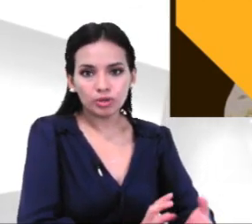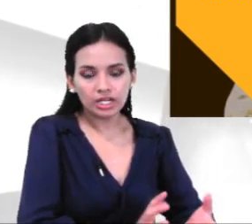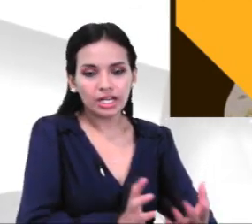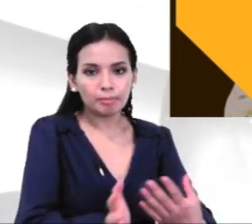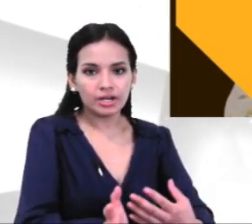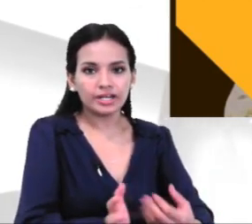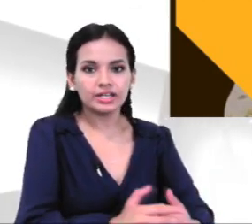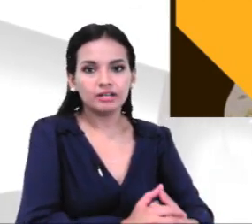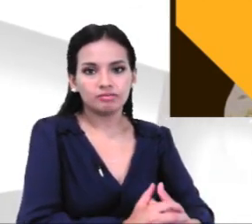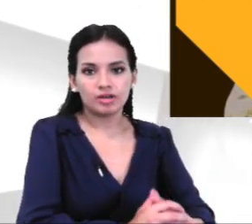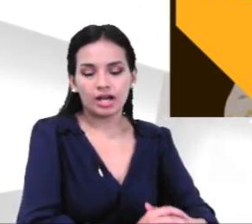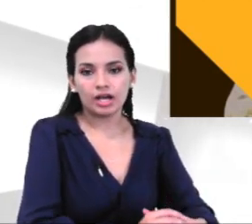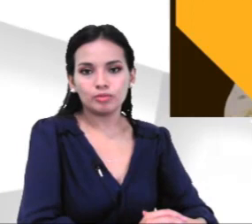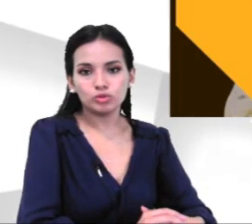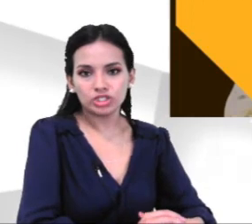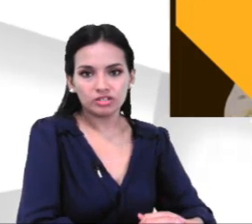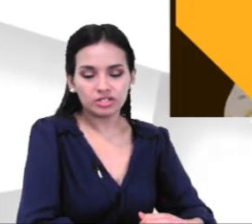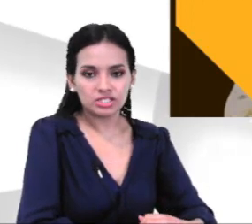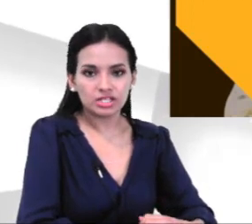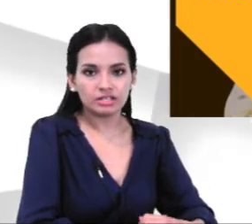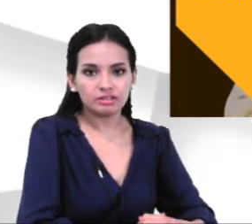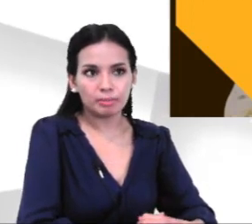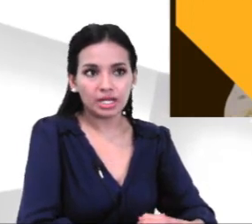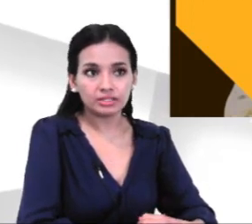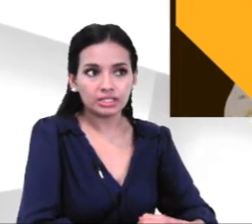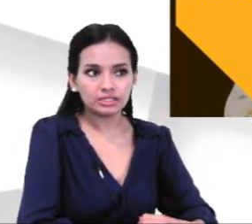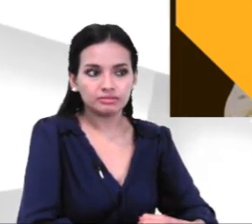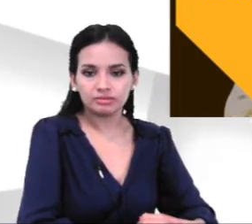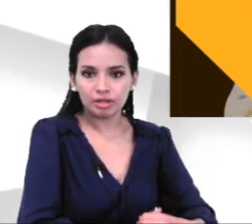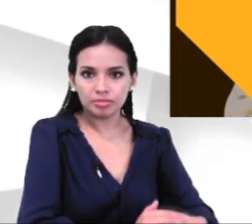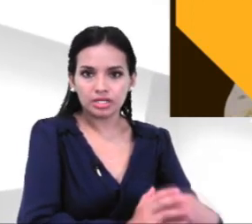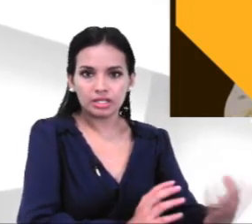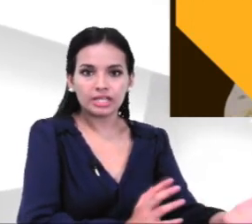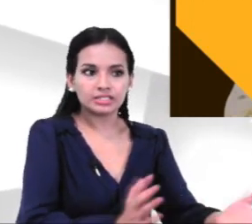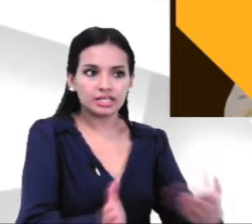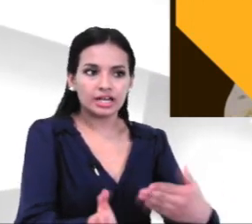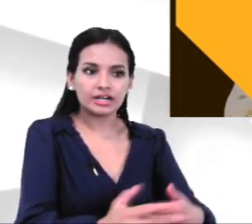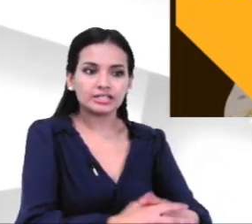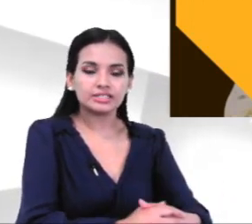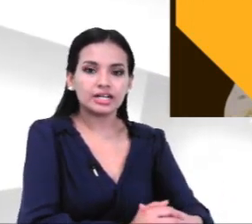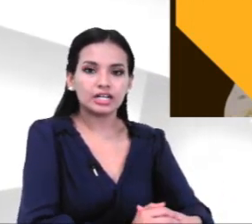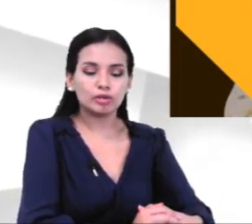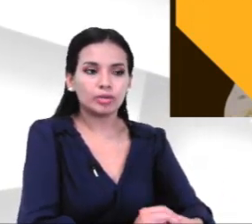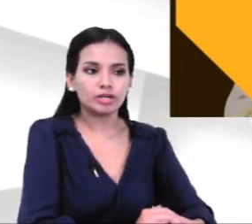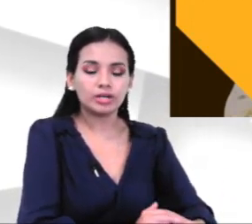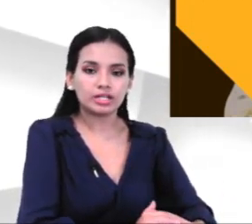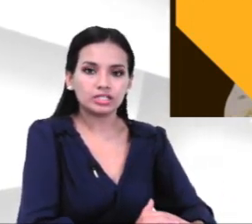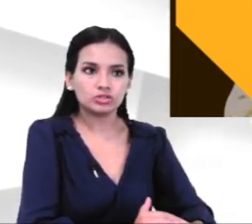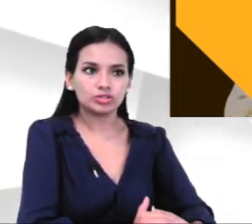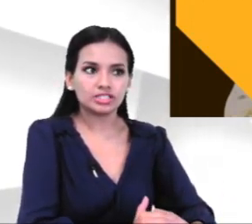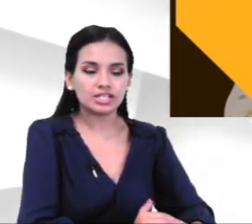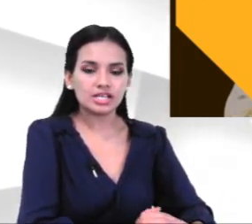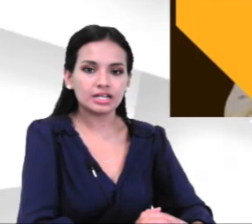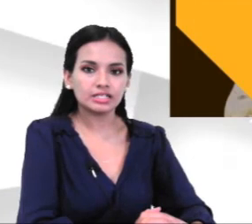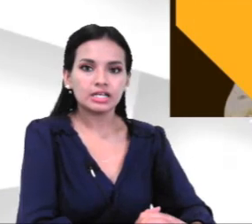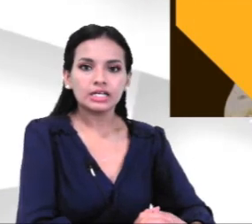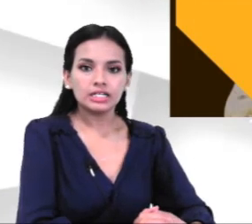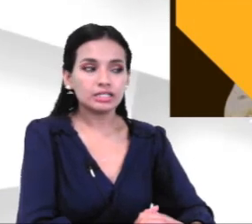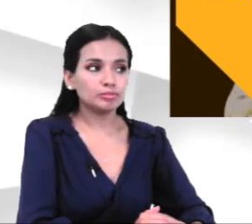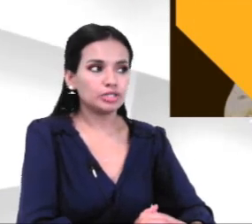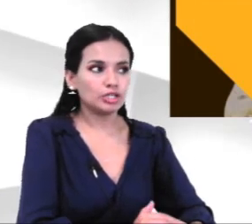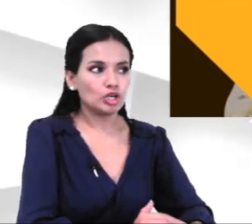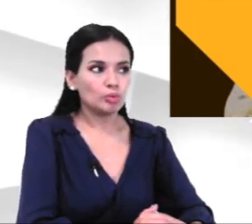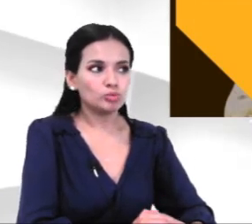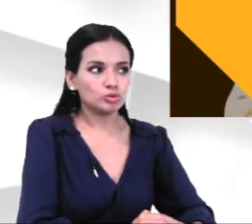vemos que en la playa hay mucha diversidad de plantas también las que arrastra el mar verdad que son estas algas